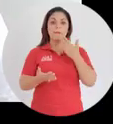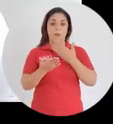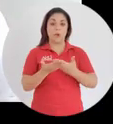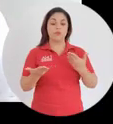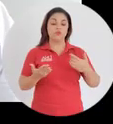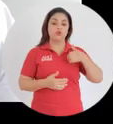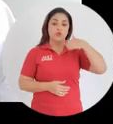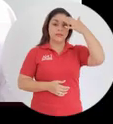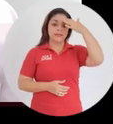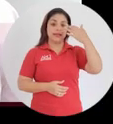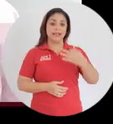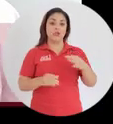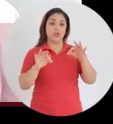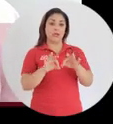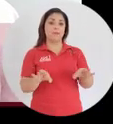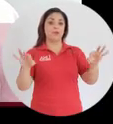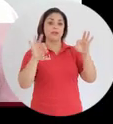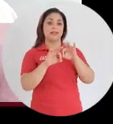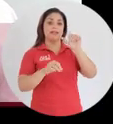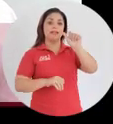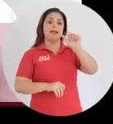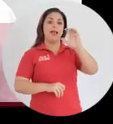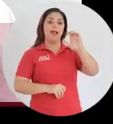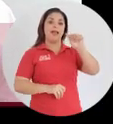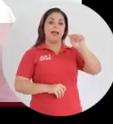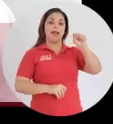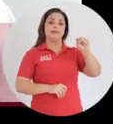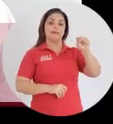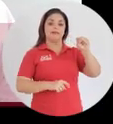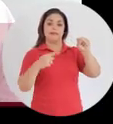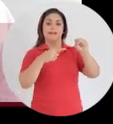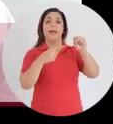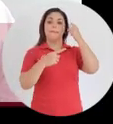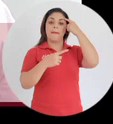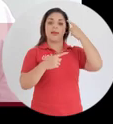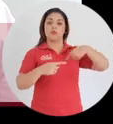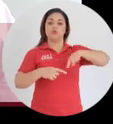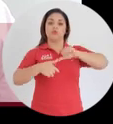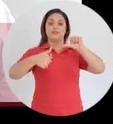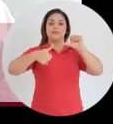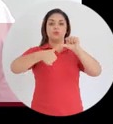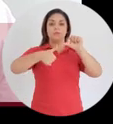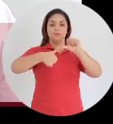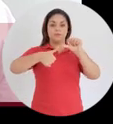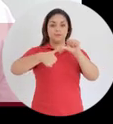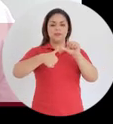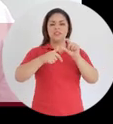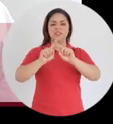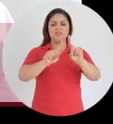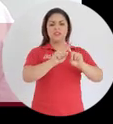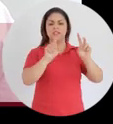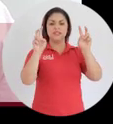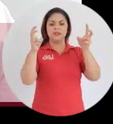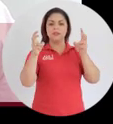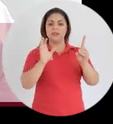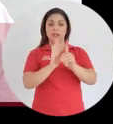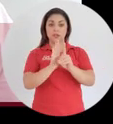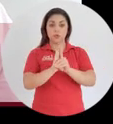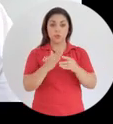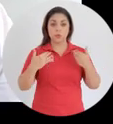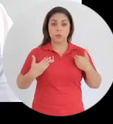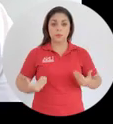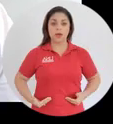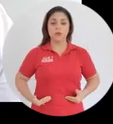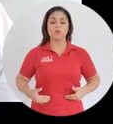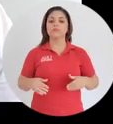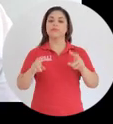Bueno, yo creo que la importancia de ACAS para la realidad centroamericana, para los diferentes temas de derechos humanos, que